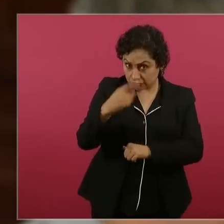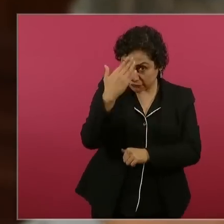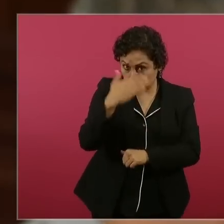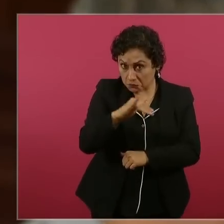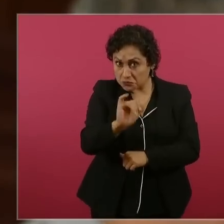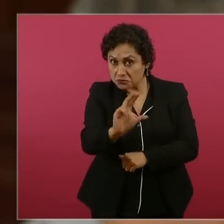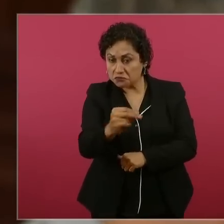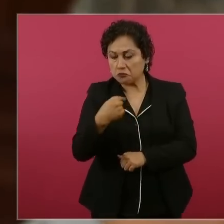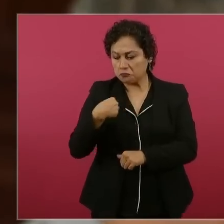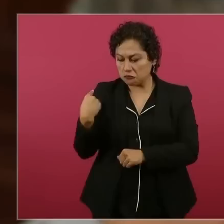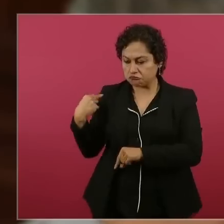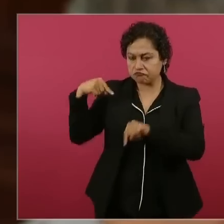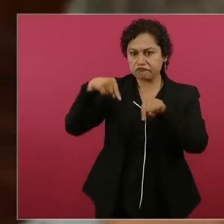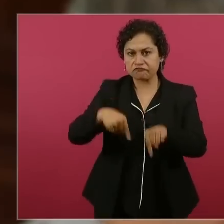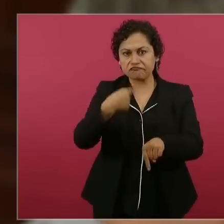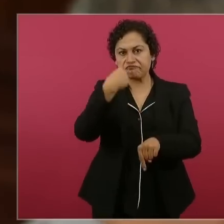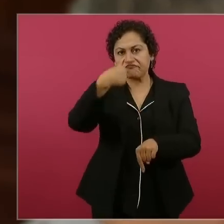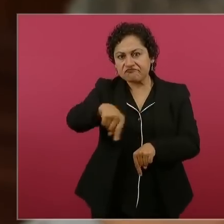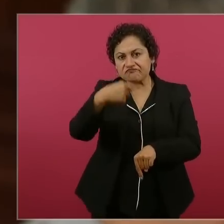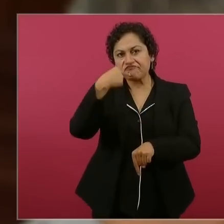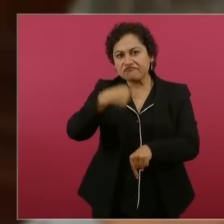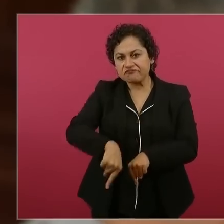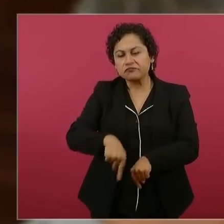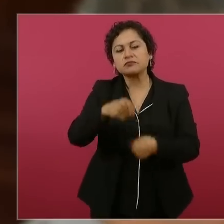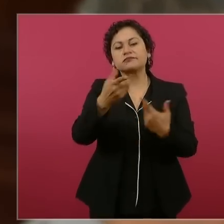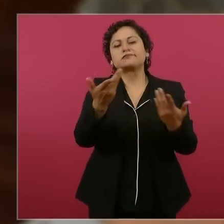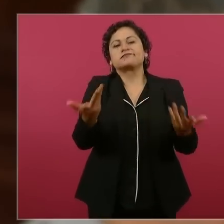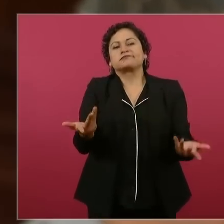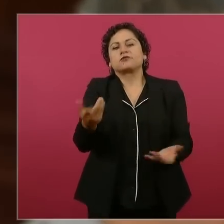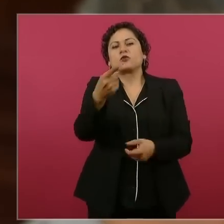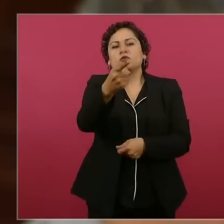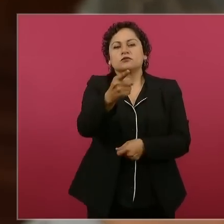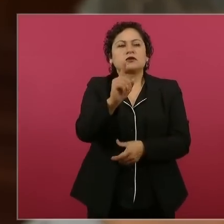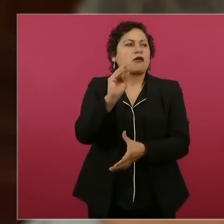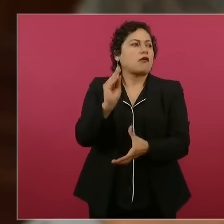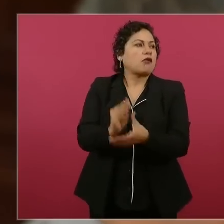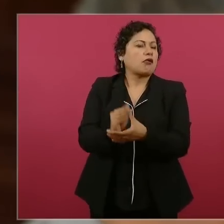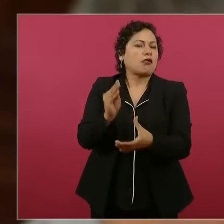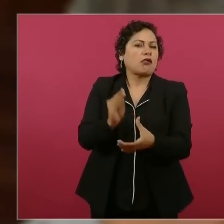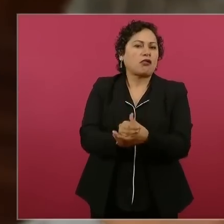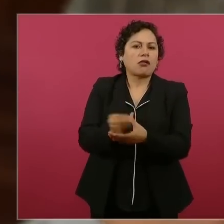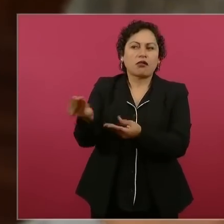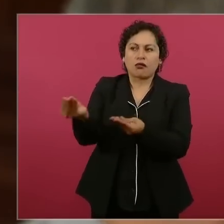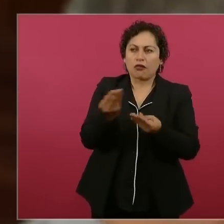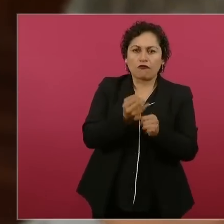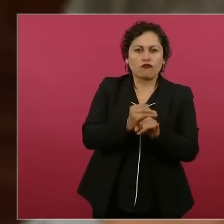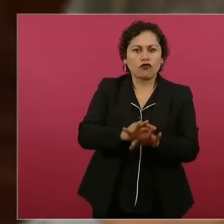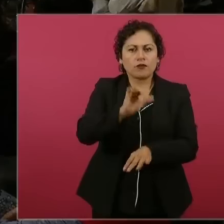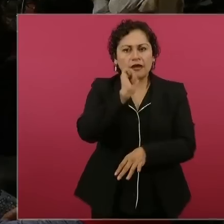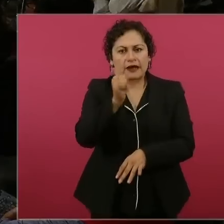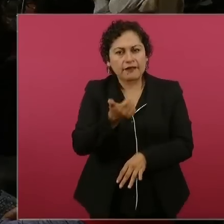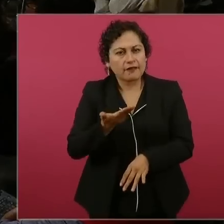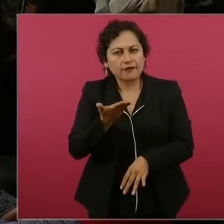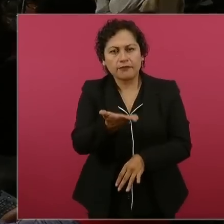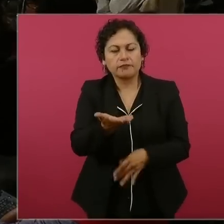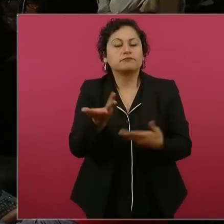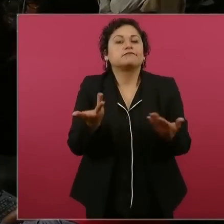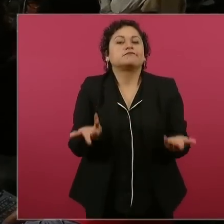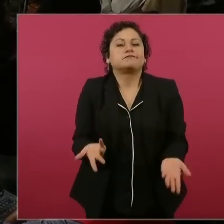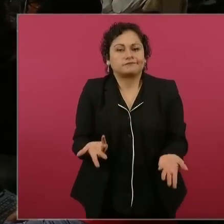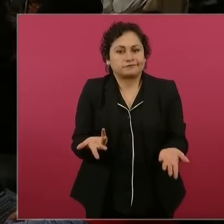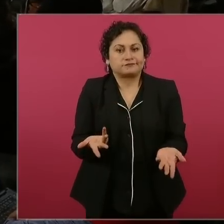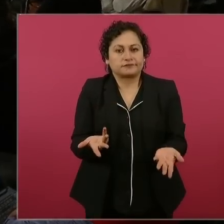usted ha permitido que no se informe si ha dado resultados a esta área o no y que se endose los logros